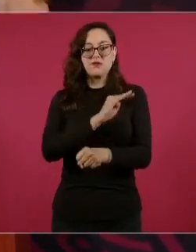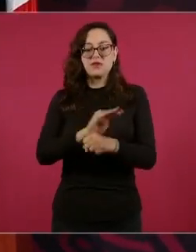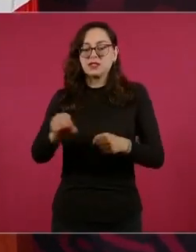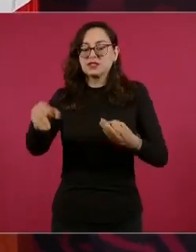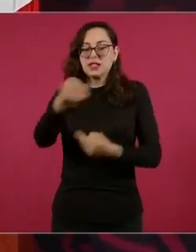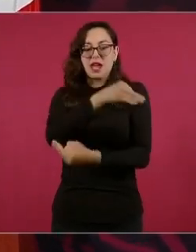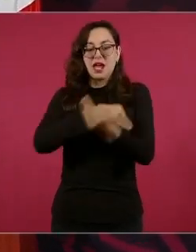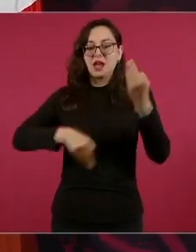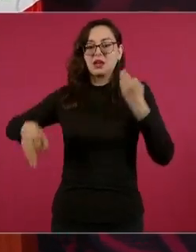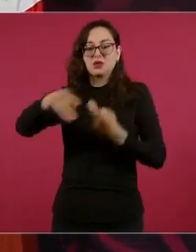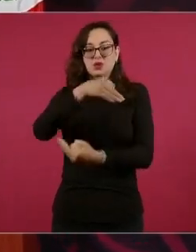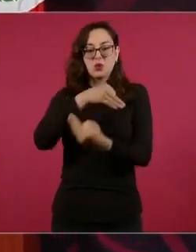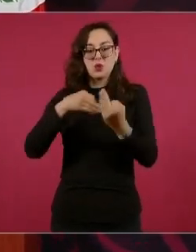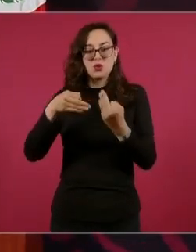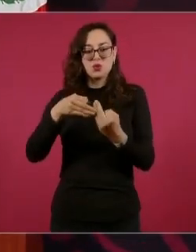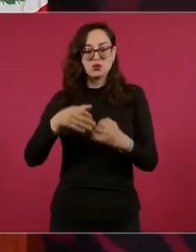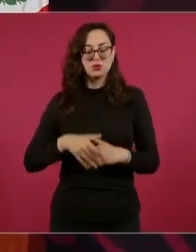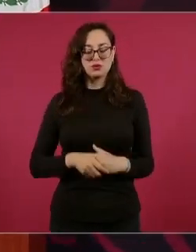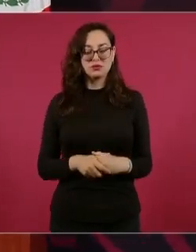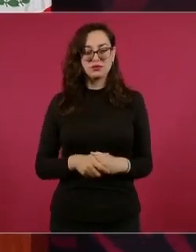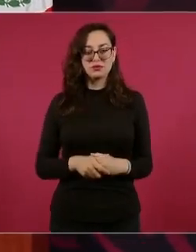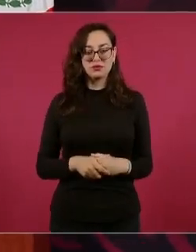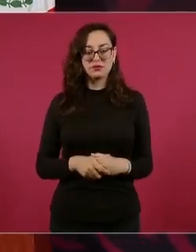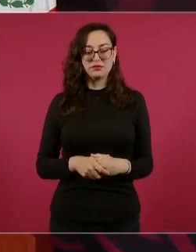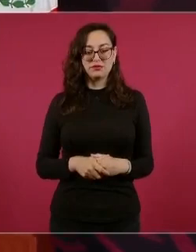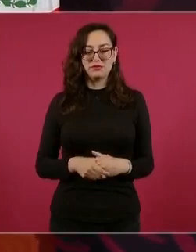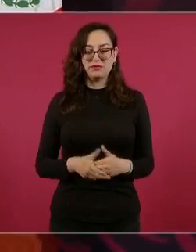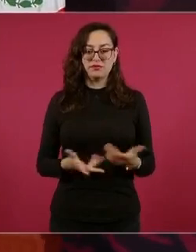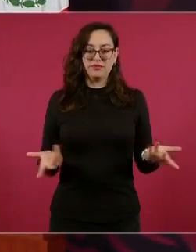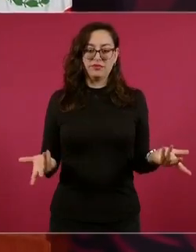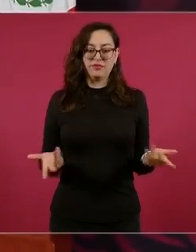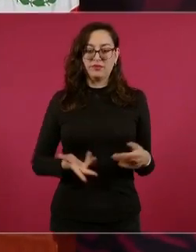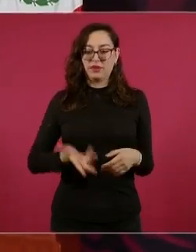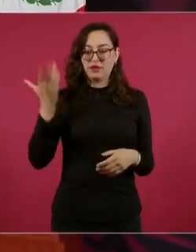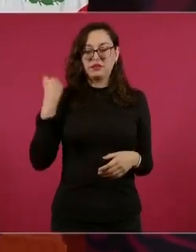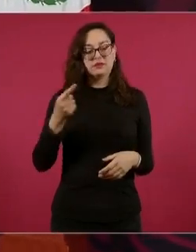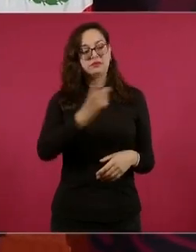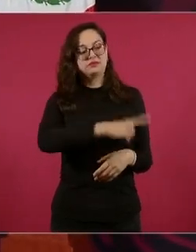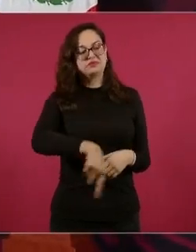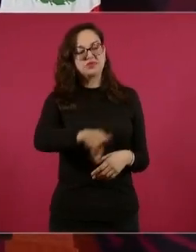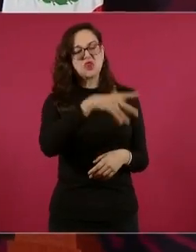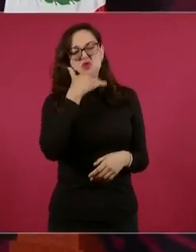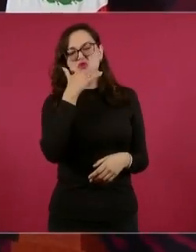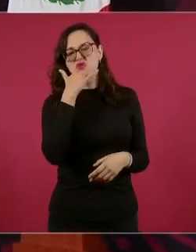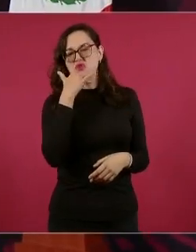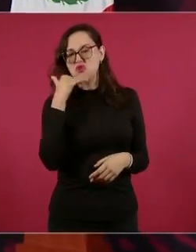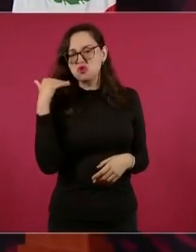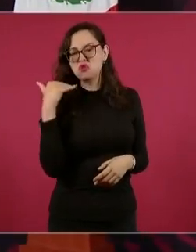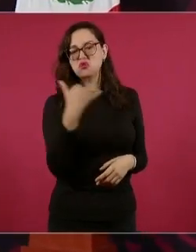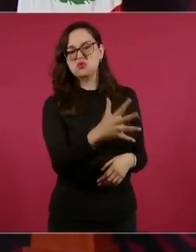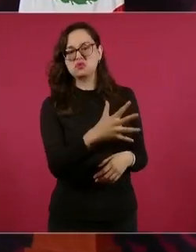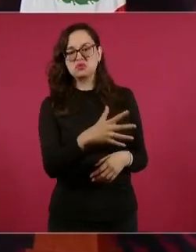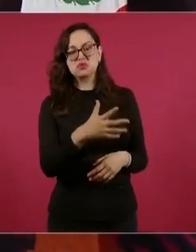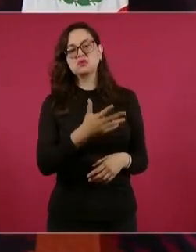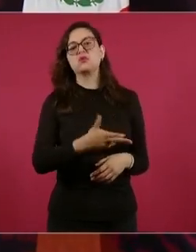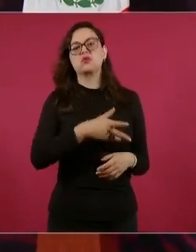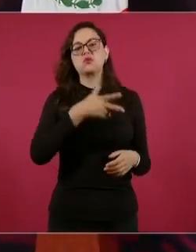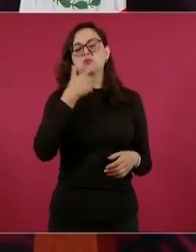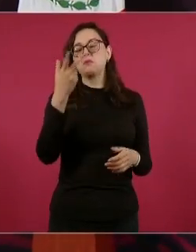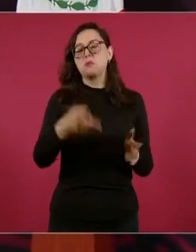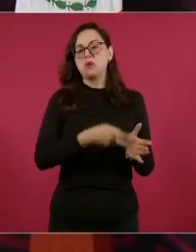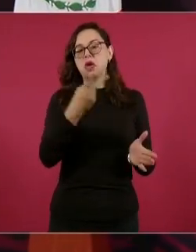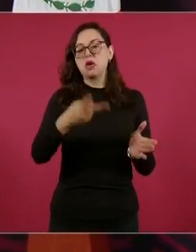muy contrario, ¿qué decían estos corruptos neoliberales? Que si